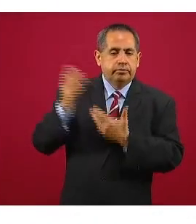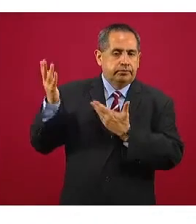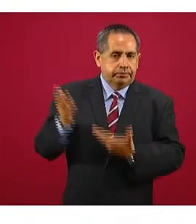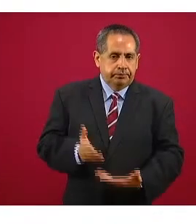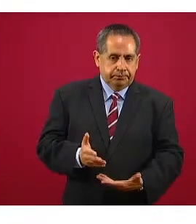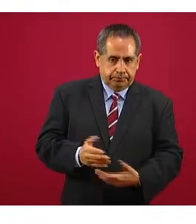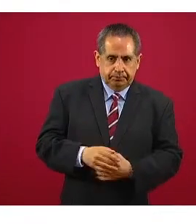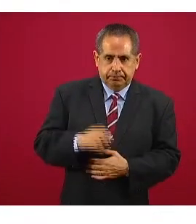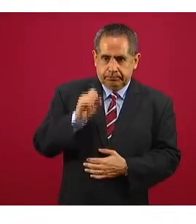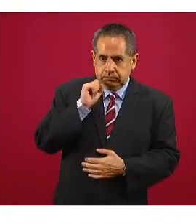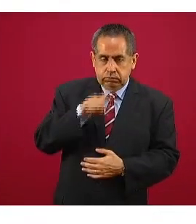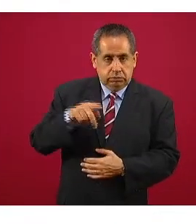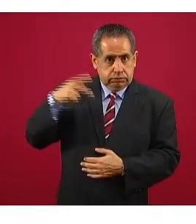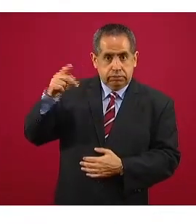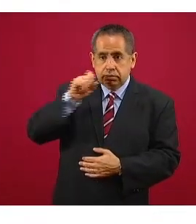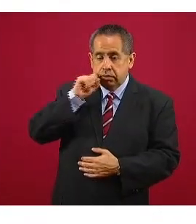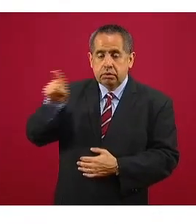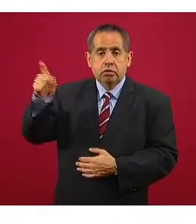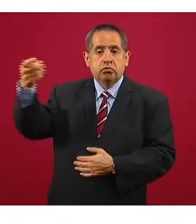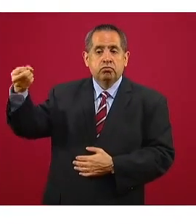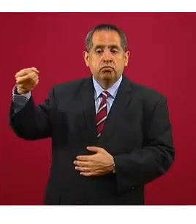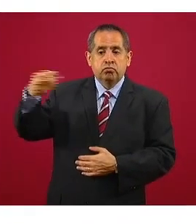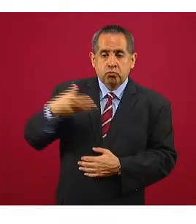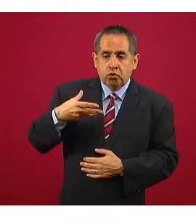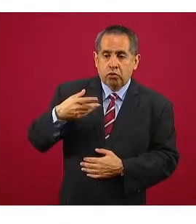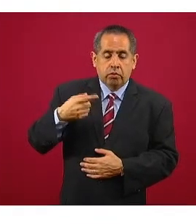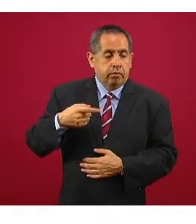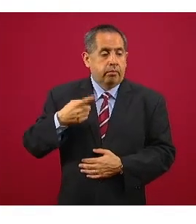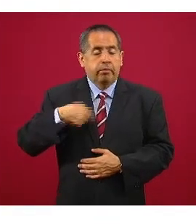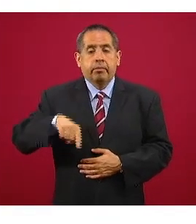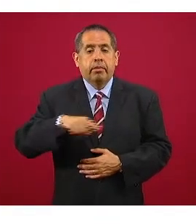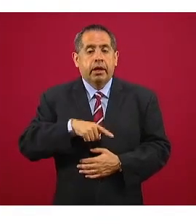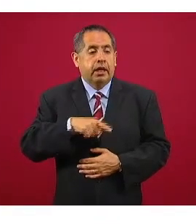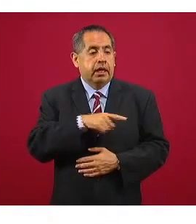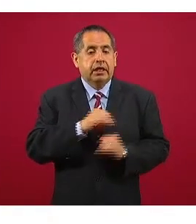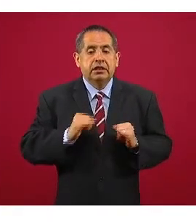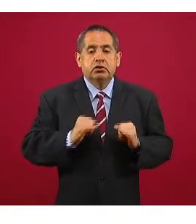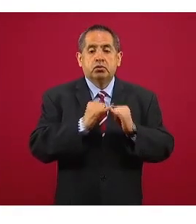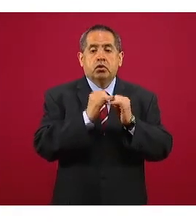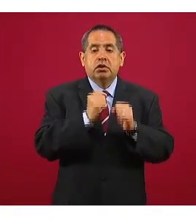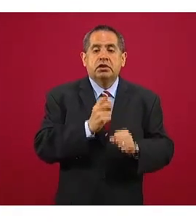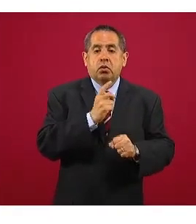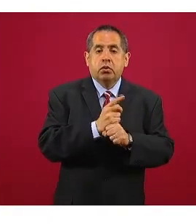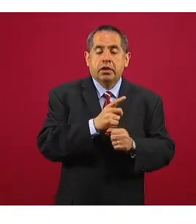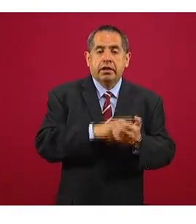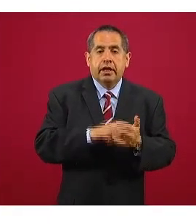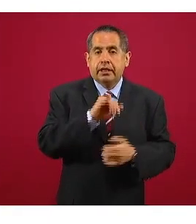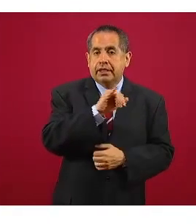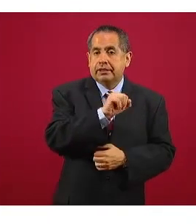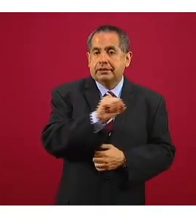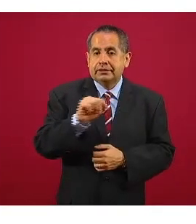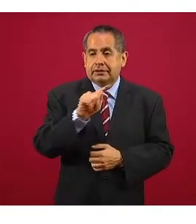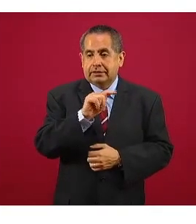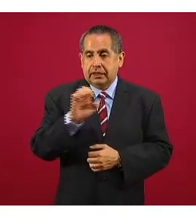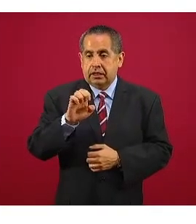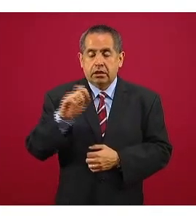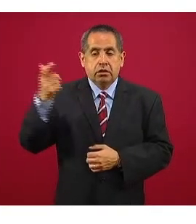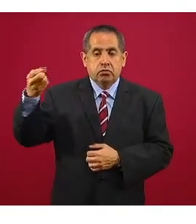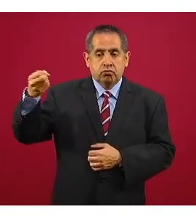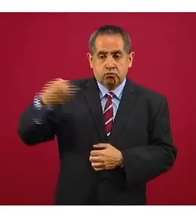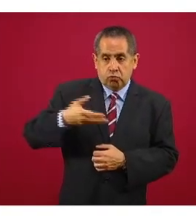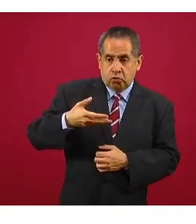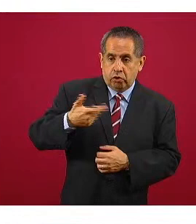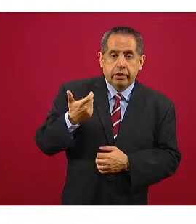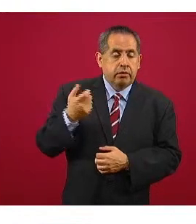país una donación para el Instituto de Seguridad Social de Trabajadores al Servicio del Estado, el